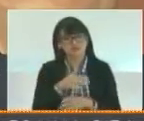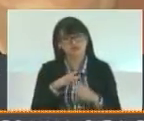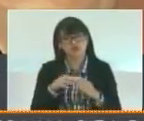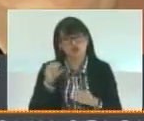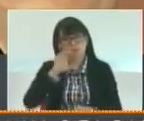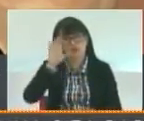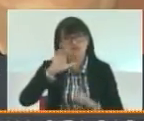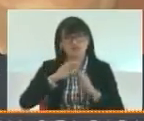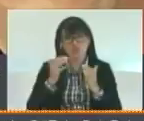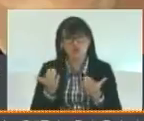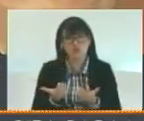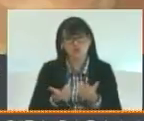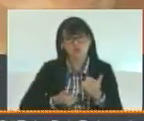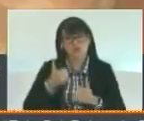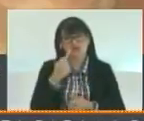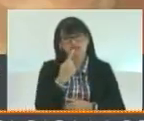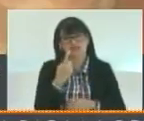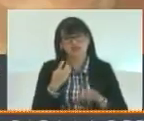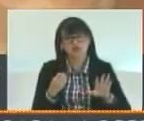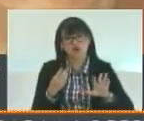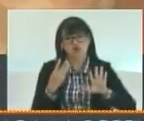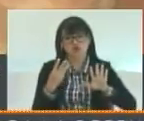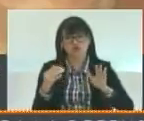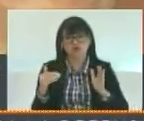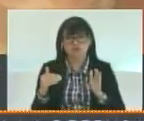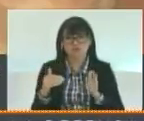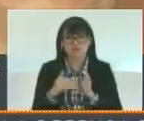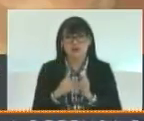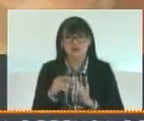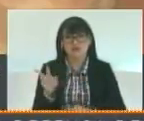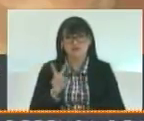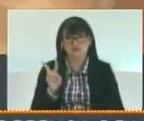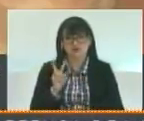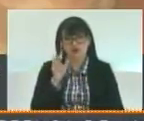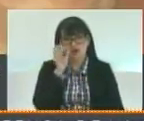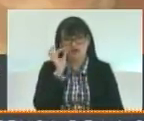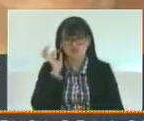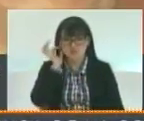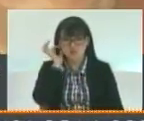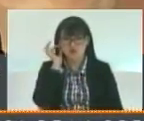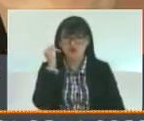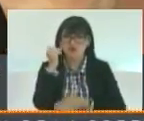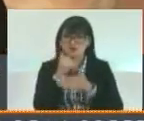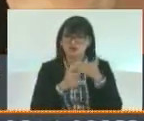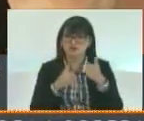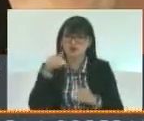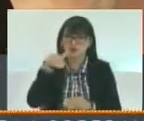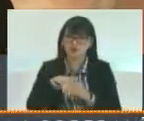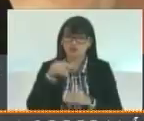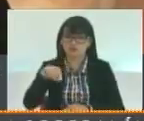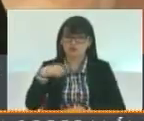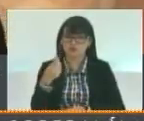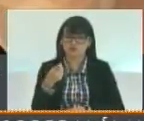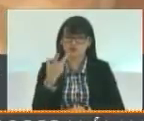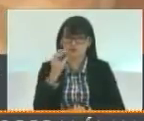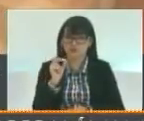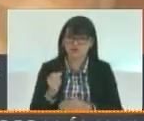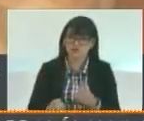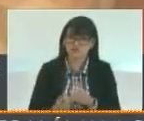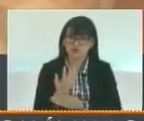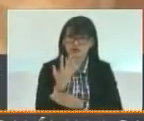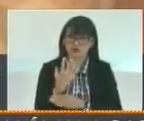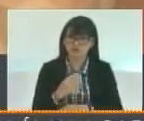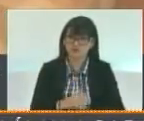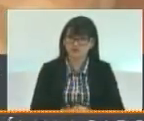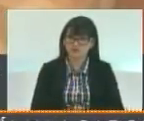países del mundo, donde tenemos más de 108.000 venezolanos y venezolanas inscritos para votar este próximo 20